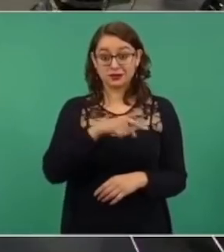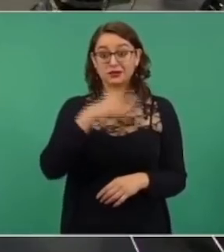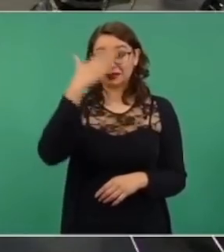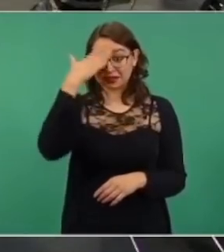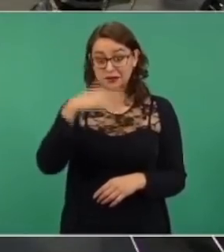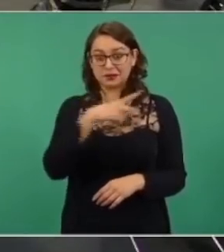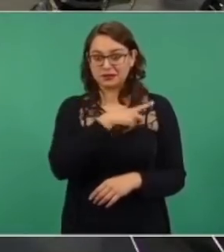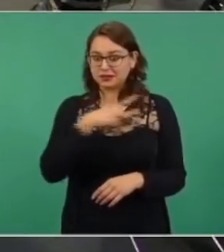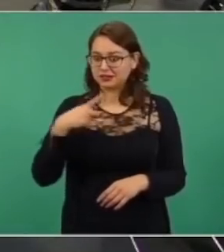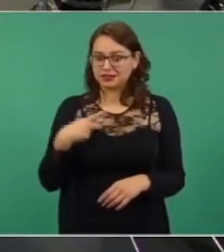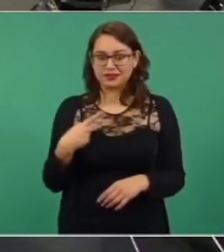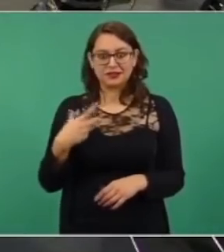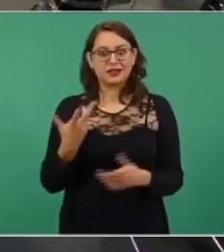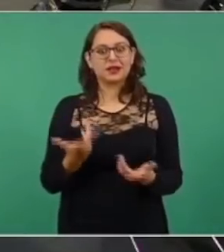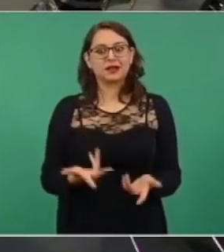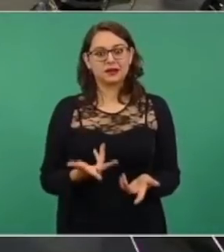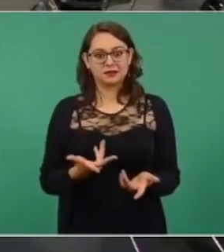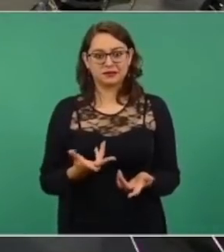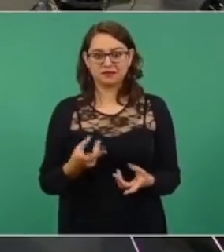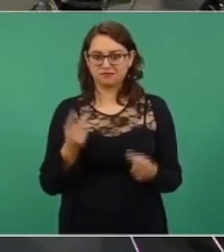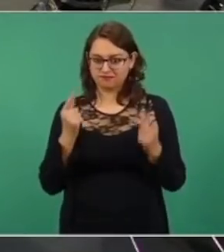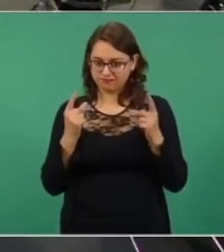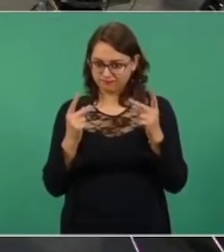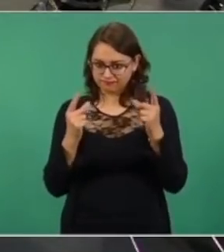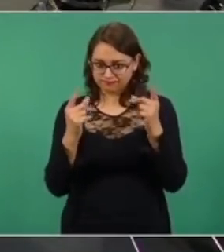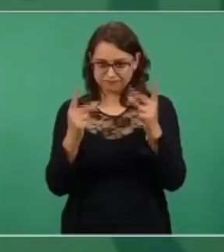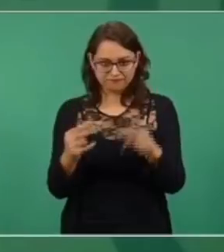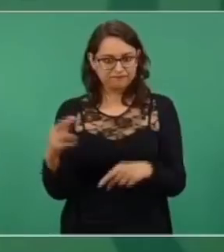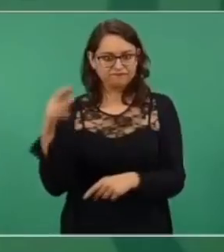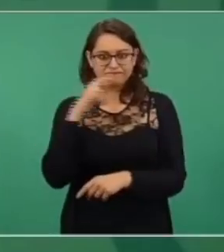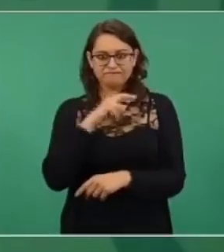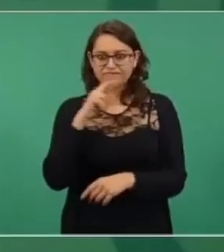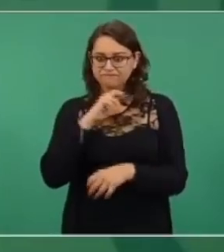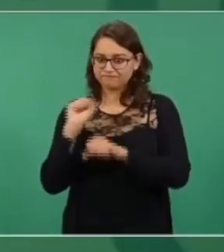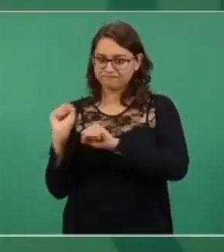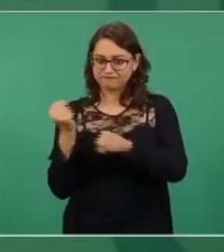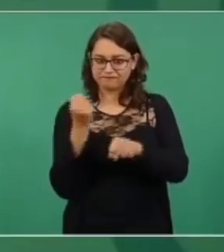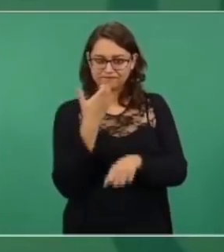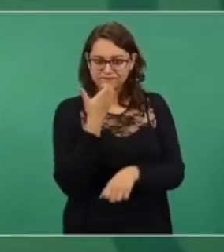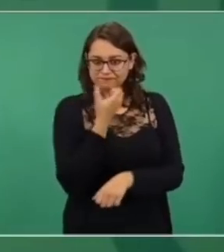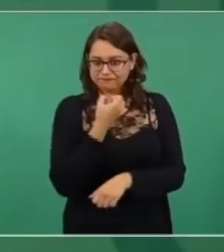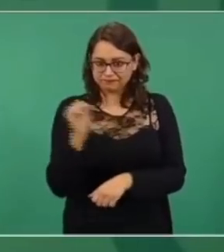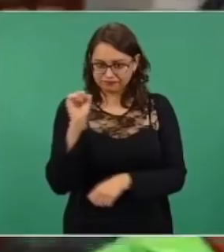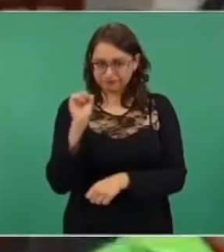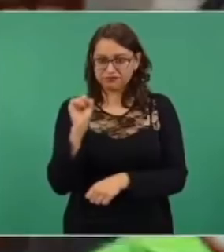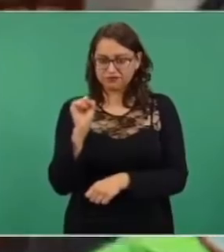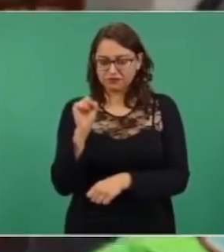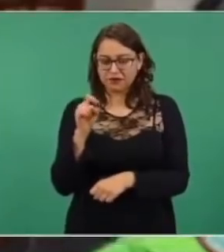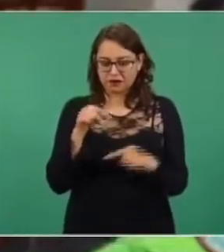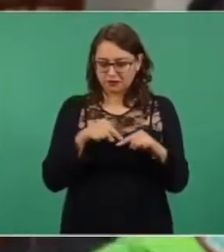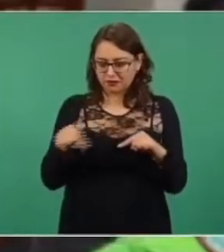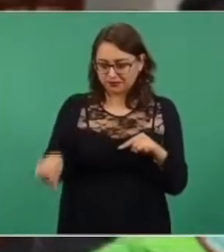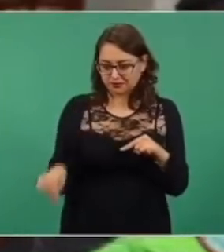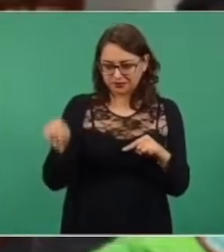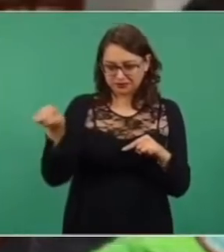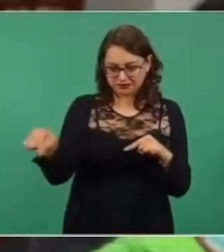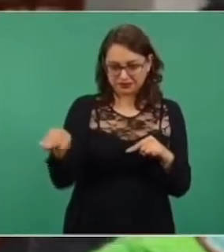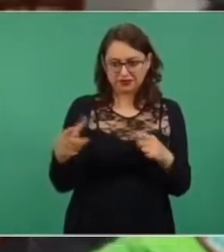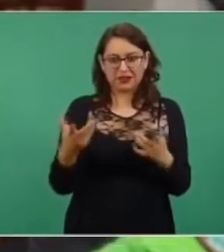bases, no el presupuesto. Tiene mucha esperanza en usted. Sí, y